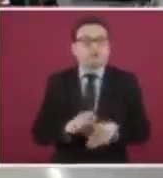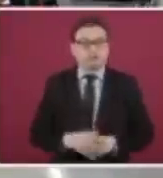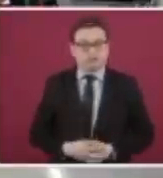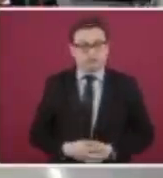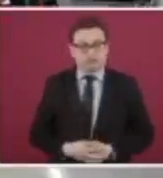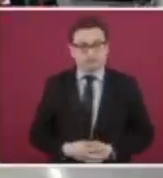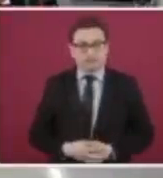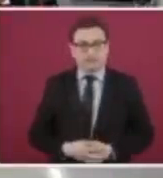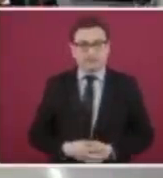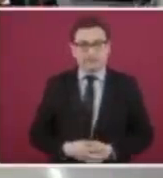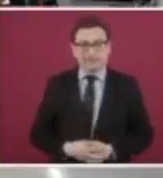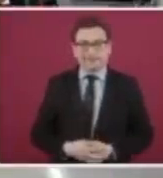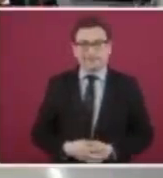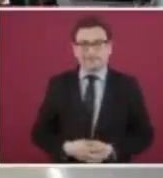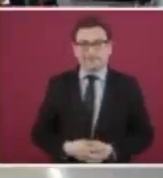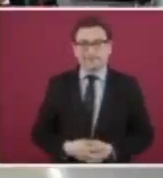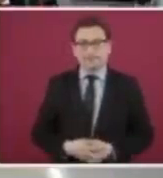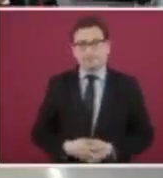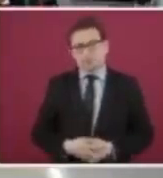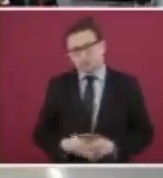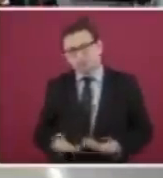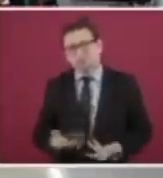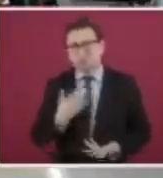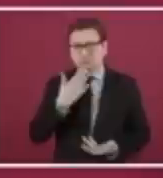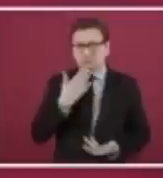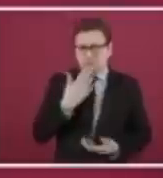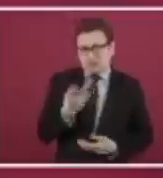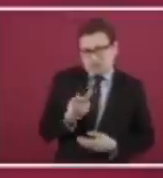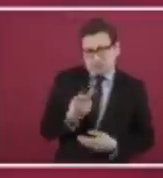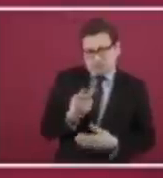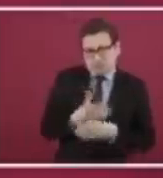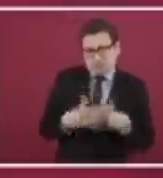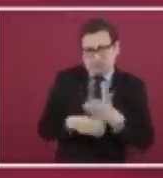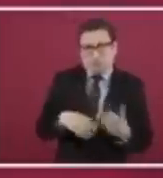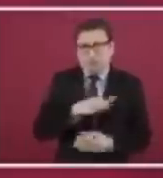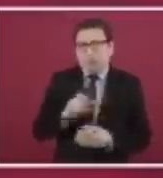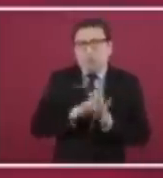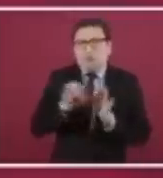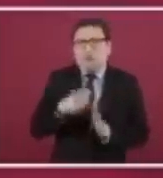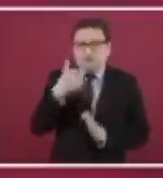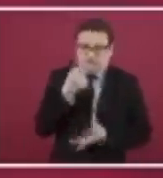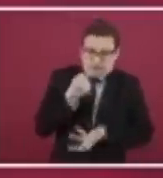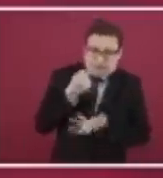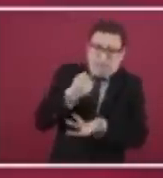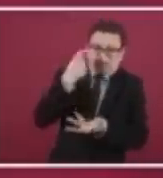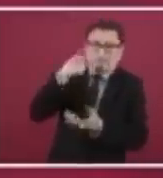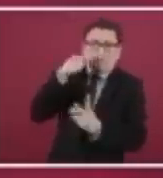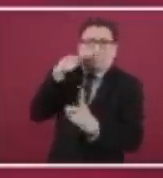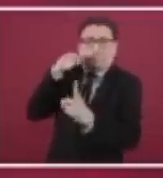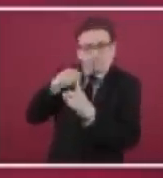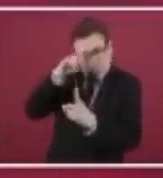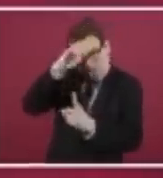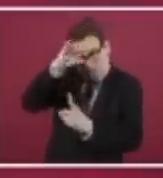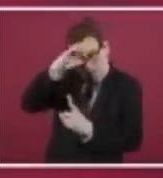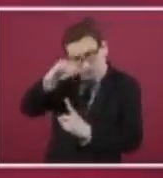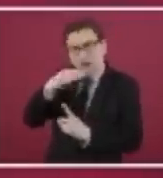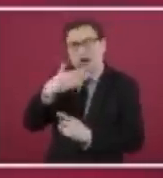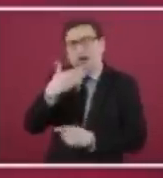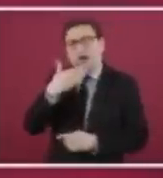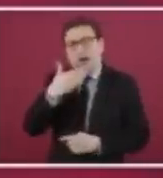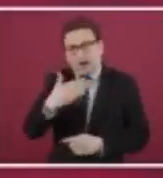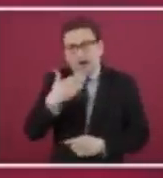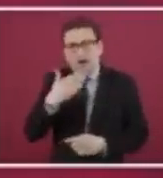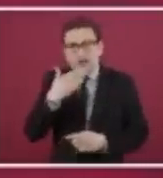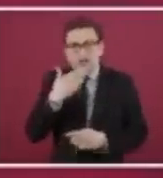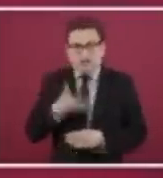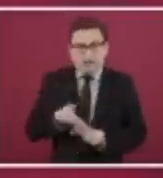cosas, bueno, en el caso de lo del fondo minero, se trató en la